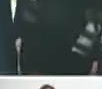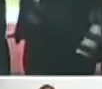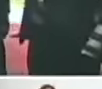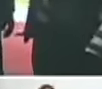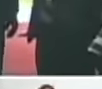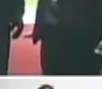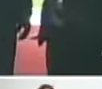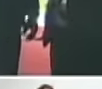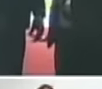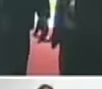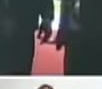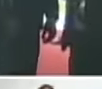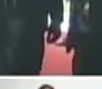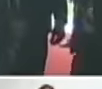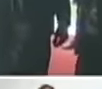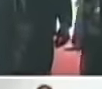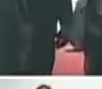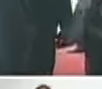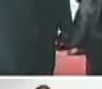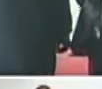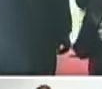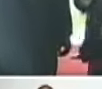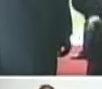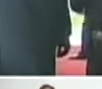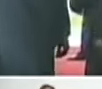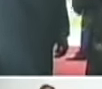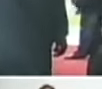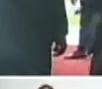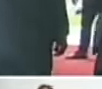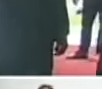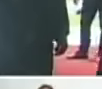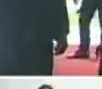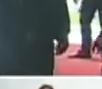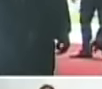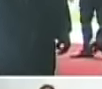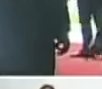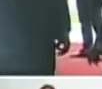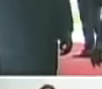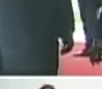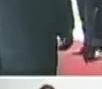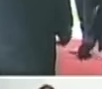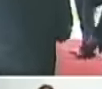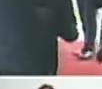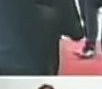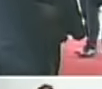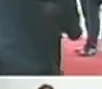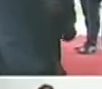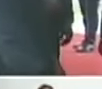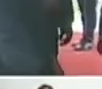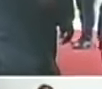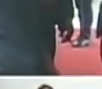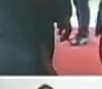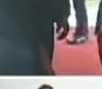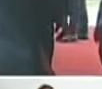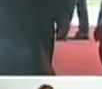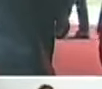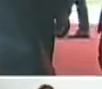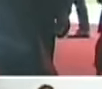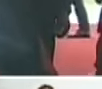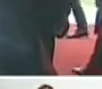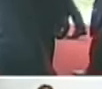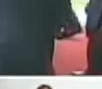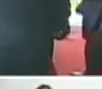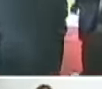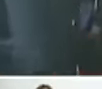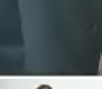Unidos. Ante estas pretensiones, el gobierno bolivariano continuará activando todos estos mecanismos en estos